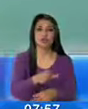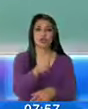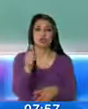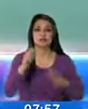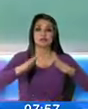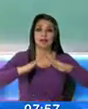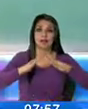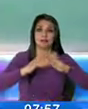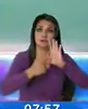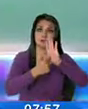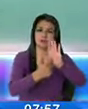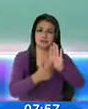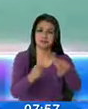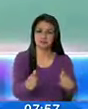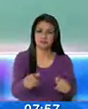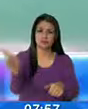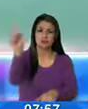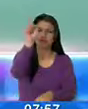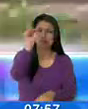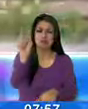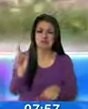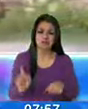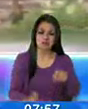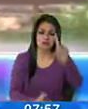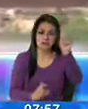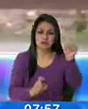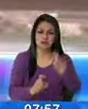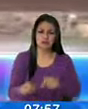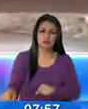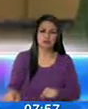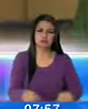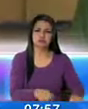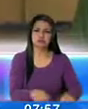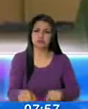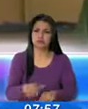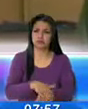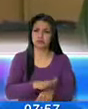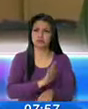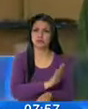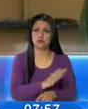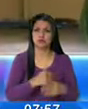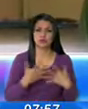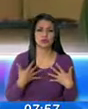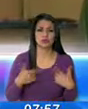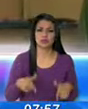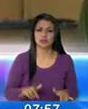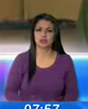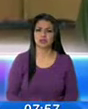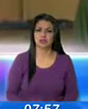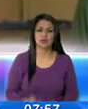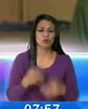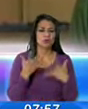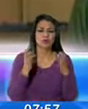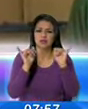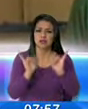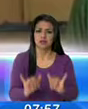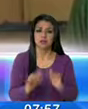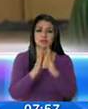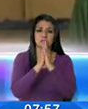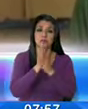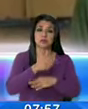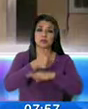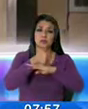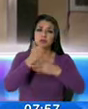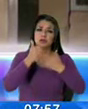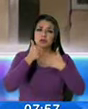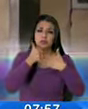inmueble muestra a sí mismo las secuelas que dejó en sus paredes del sismo. Ya no queremos estar aquí y yo quisiera que las autoridades nos den la